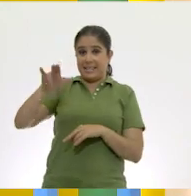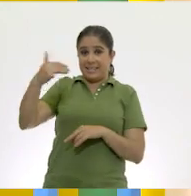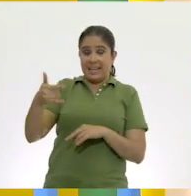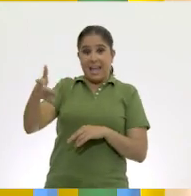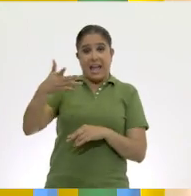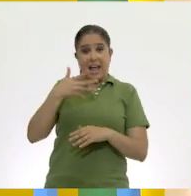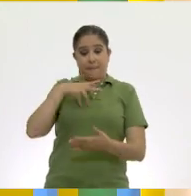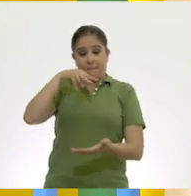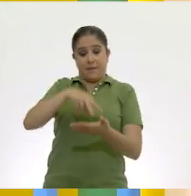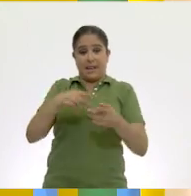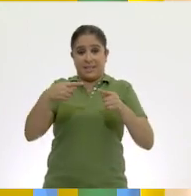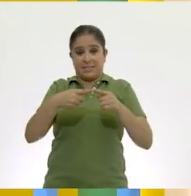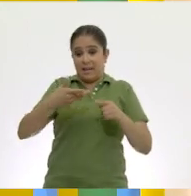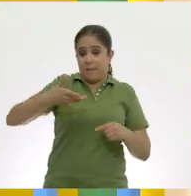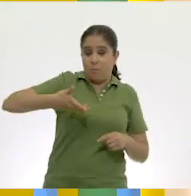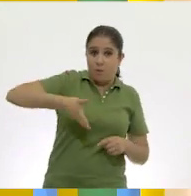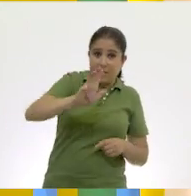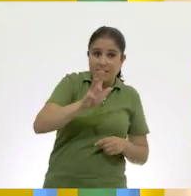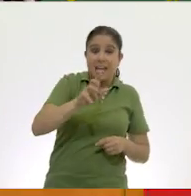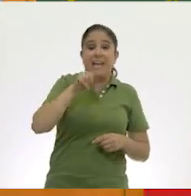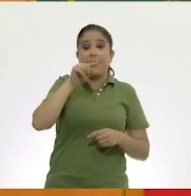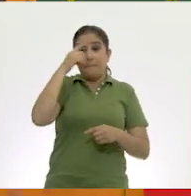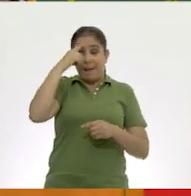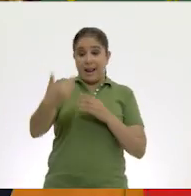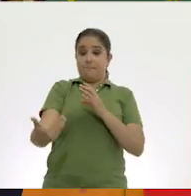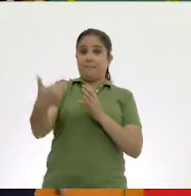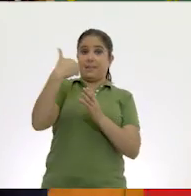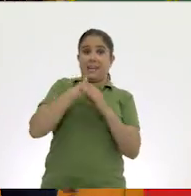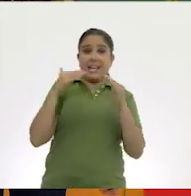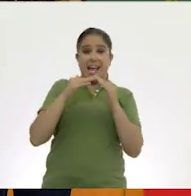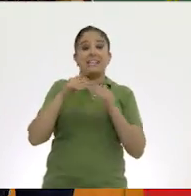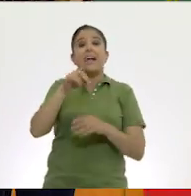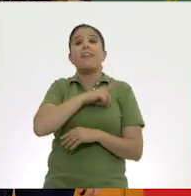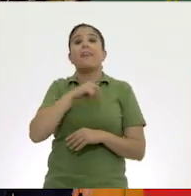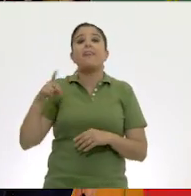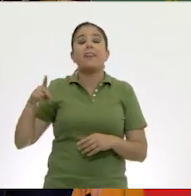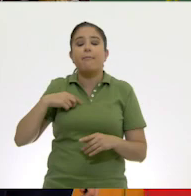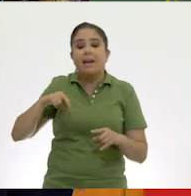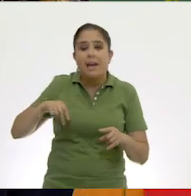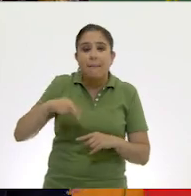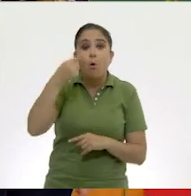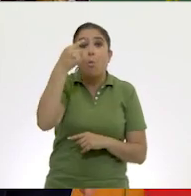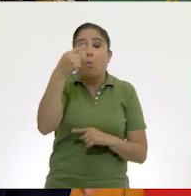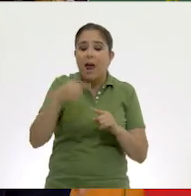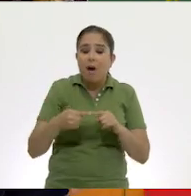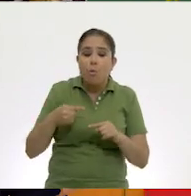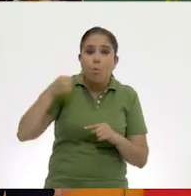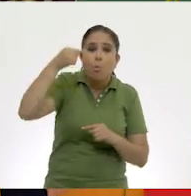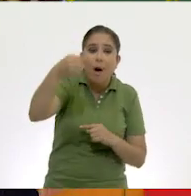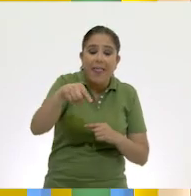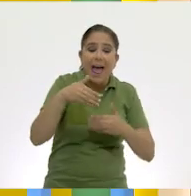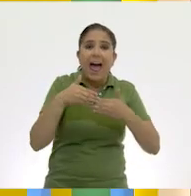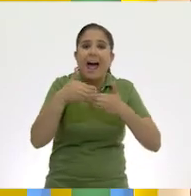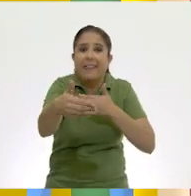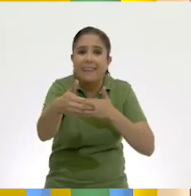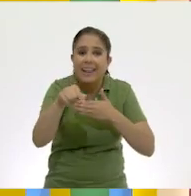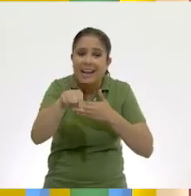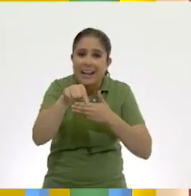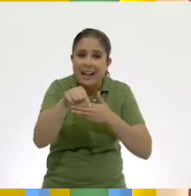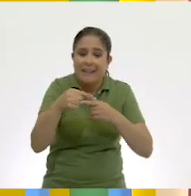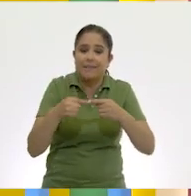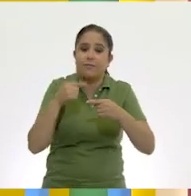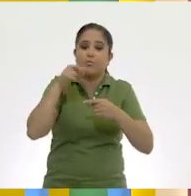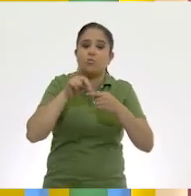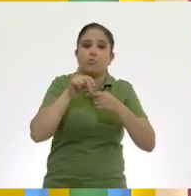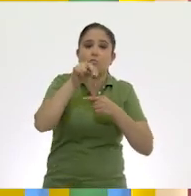parada en la esquina donde está el boliche para llegar a mi casa tiene que caminar una cuadra hacia adelante o sea tengo